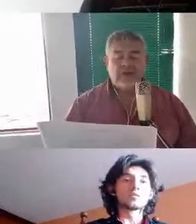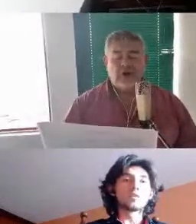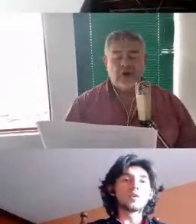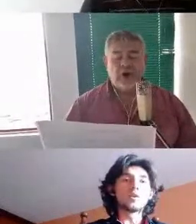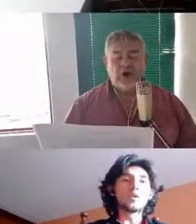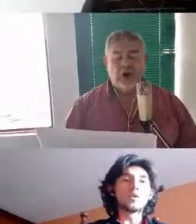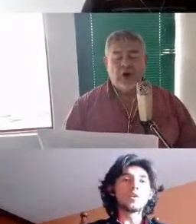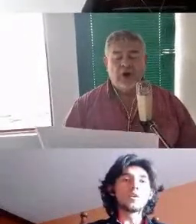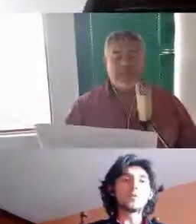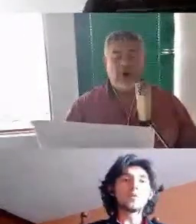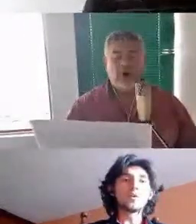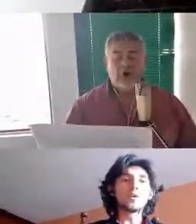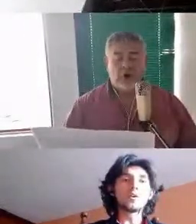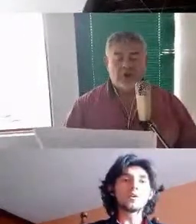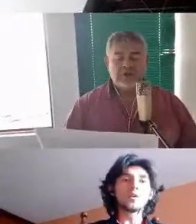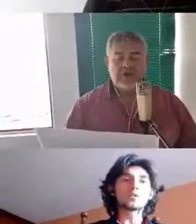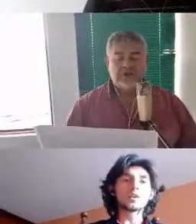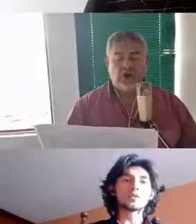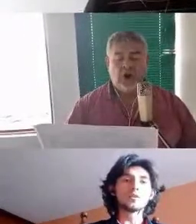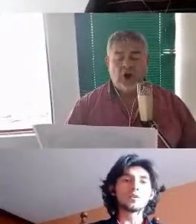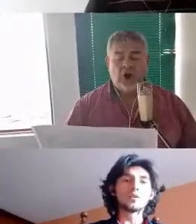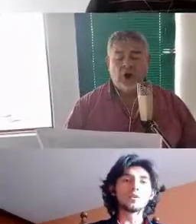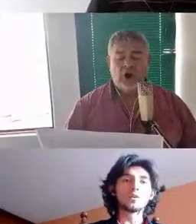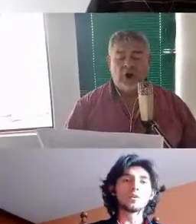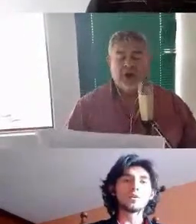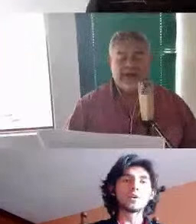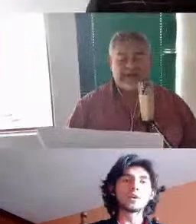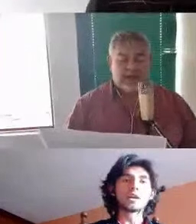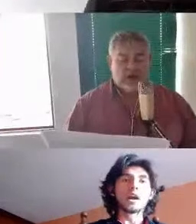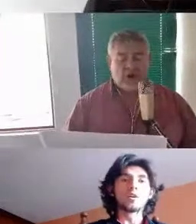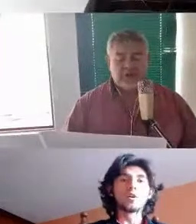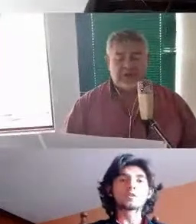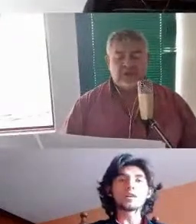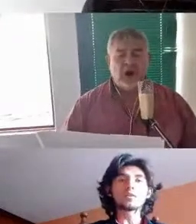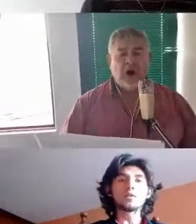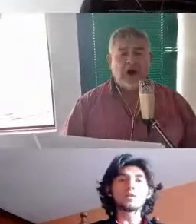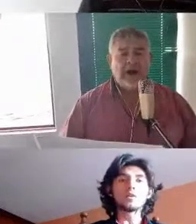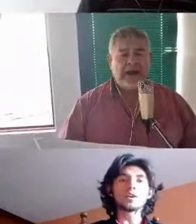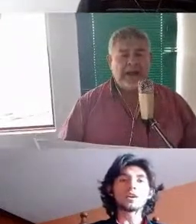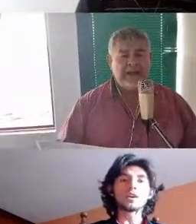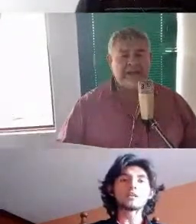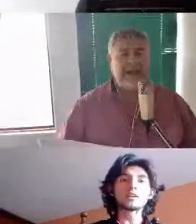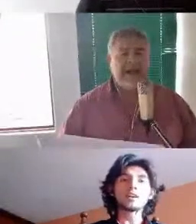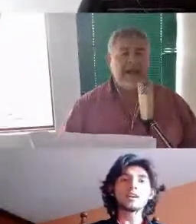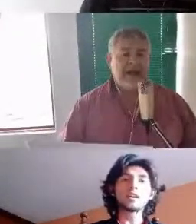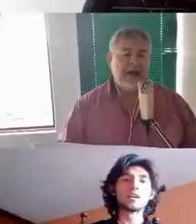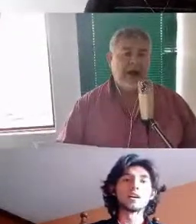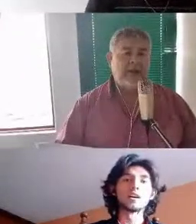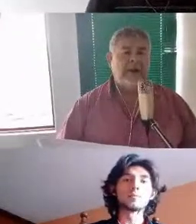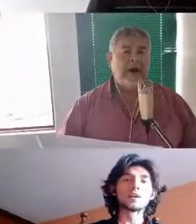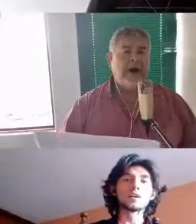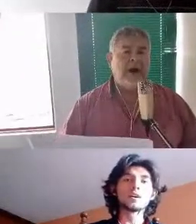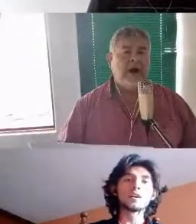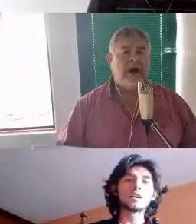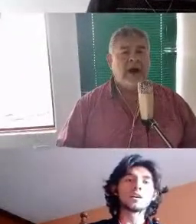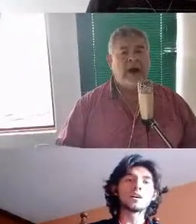libertad. Somos los cantores. Los cantores de